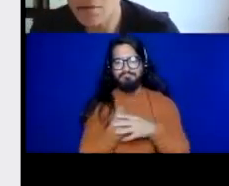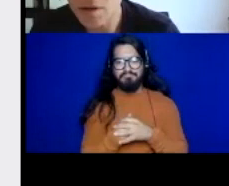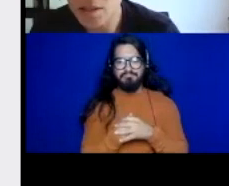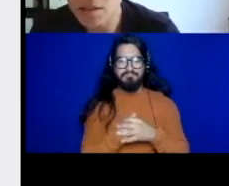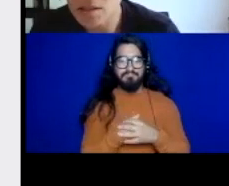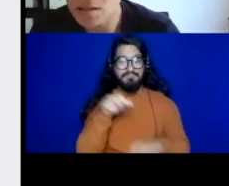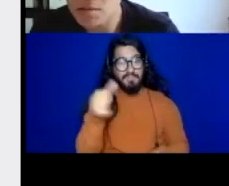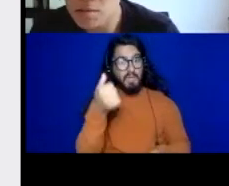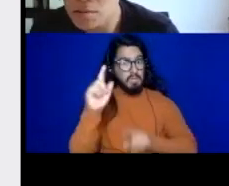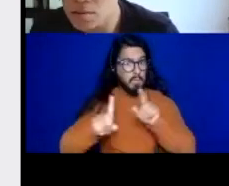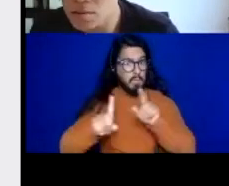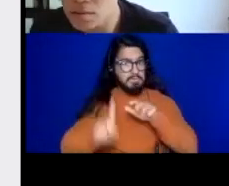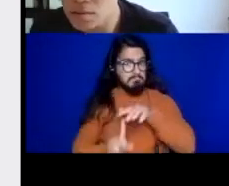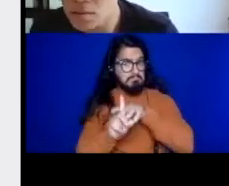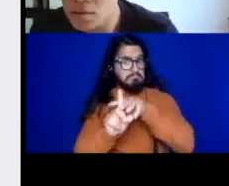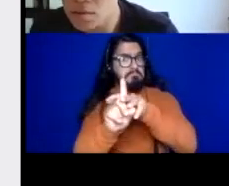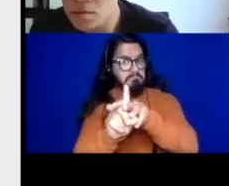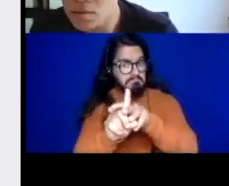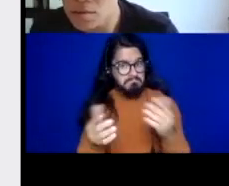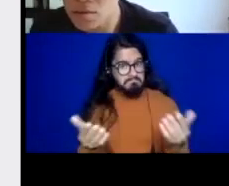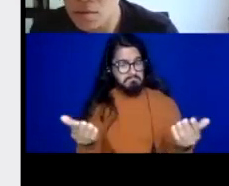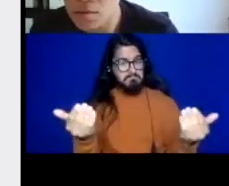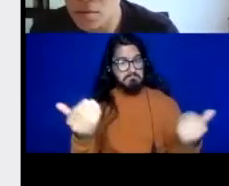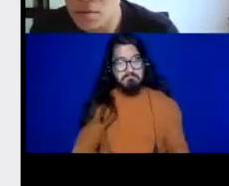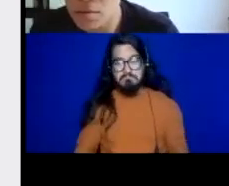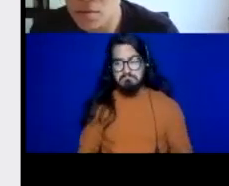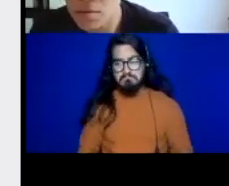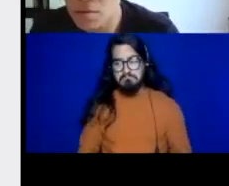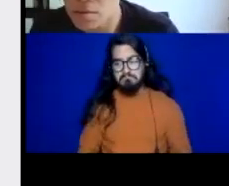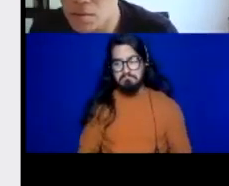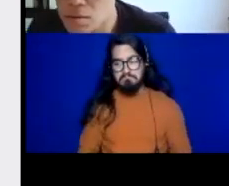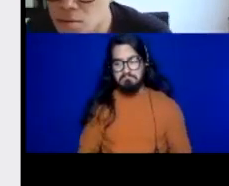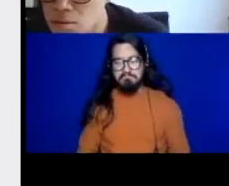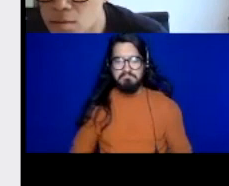Any other questions? ¿Alguna otra pregunta?